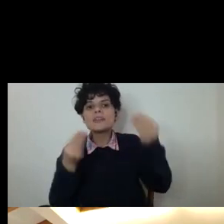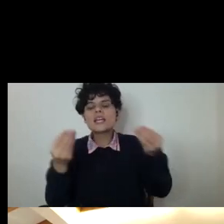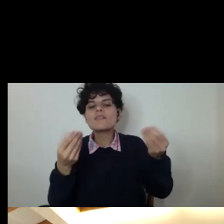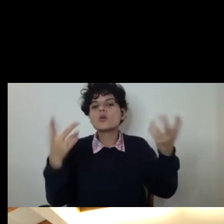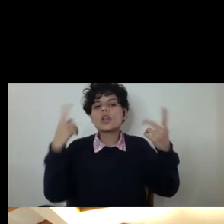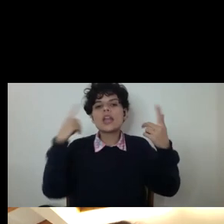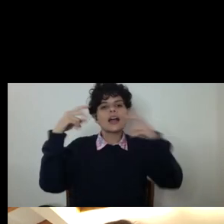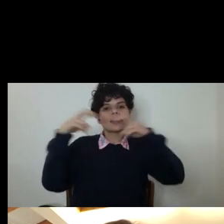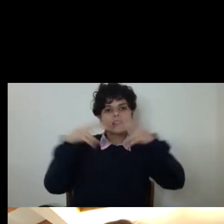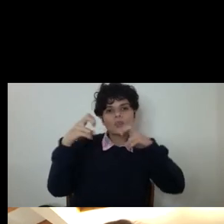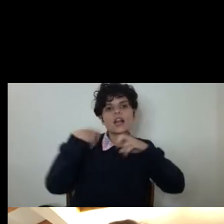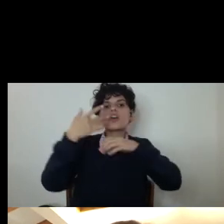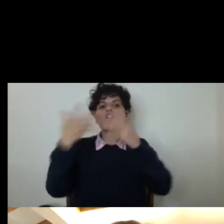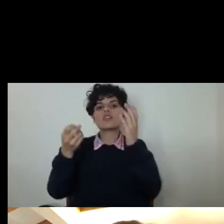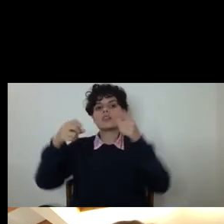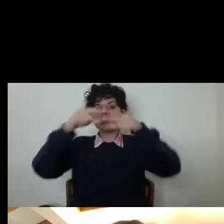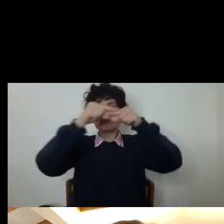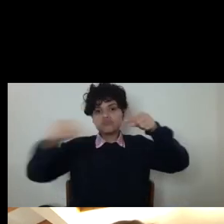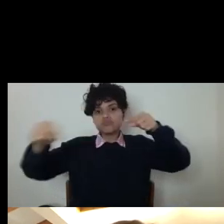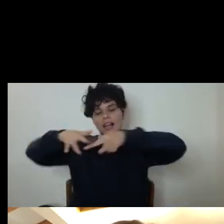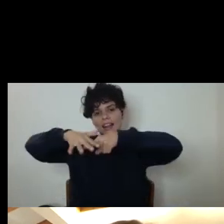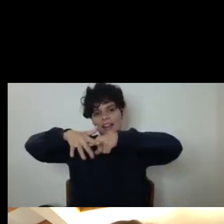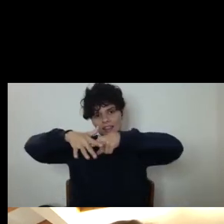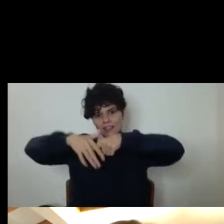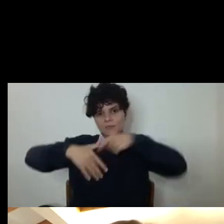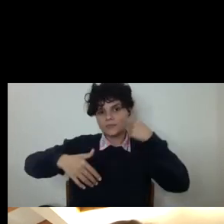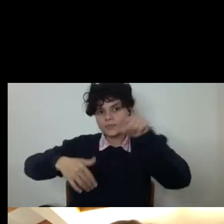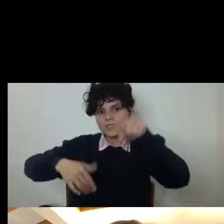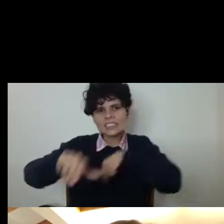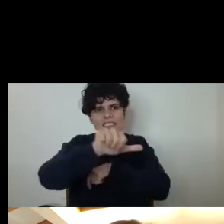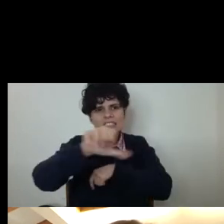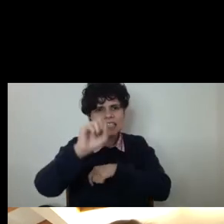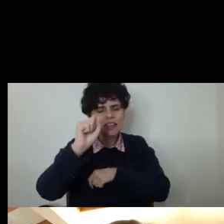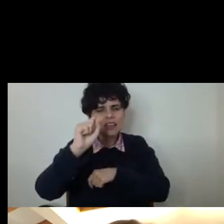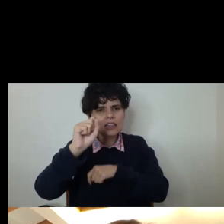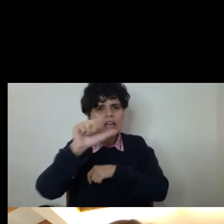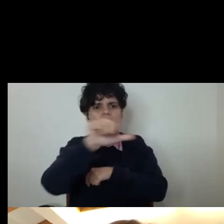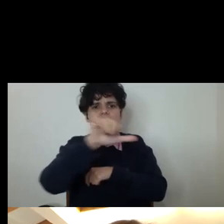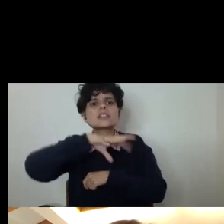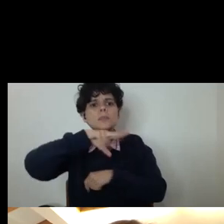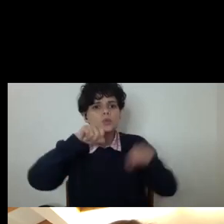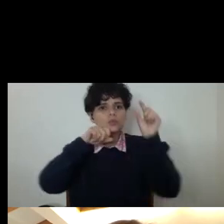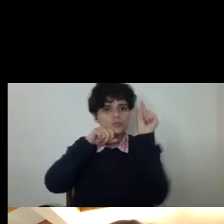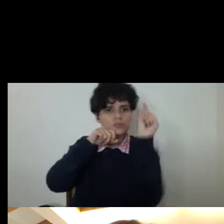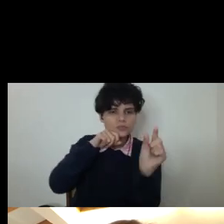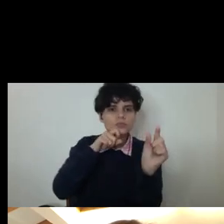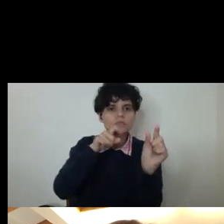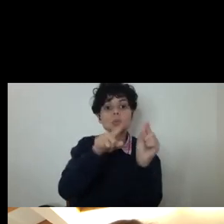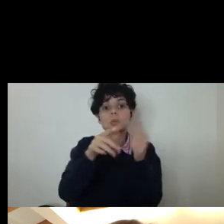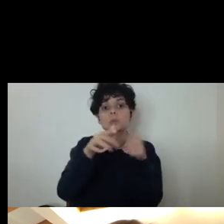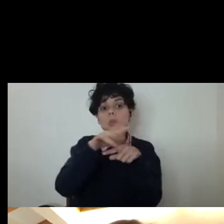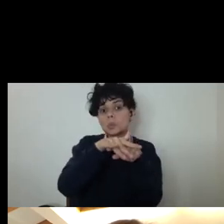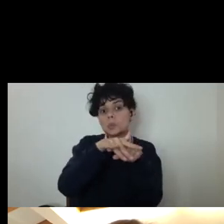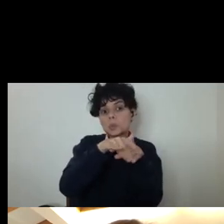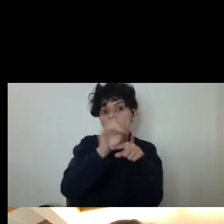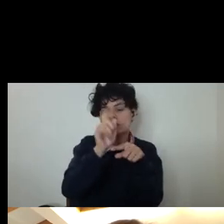60 minutos en que estamos registrando. Aquí tenemos la imagen de una dendrita con una